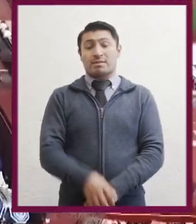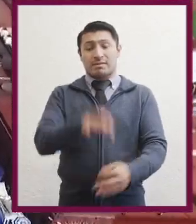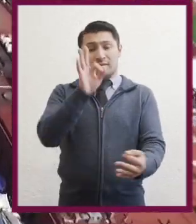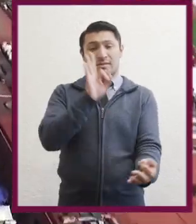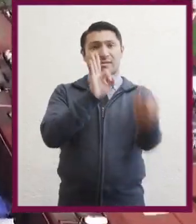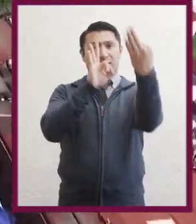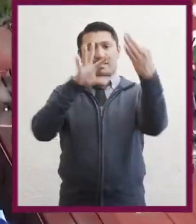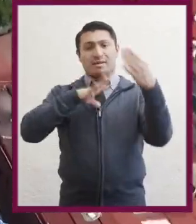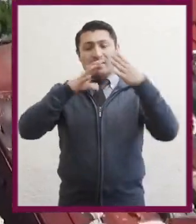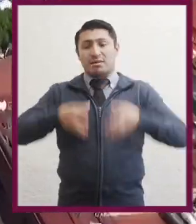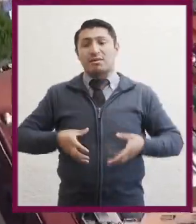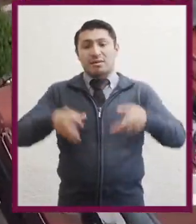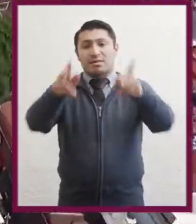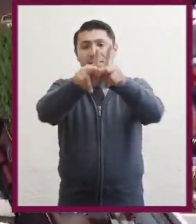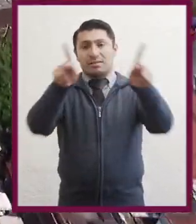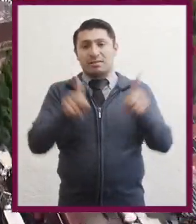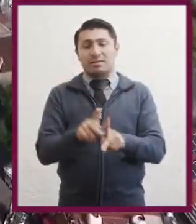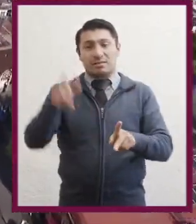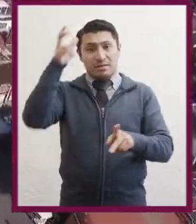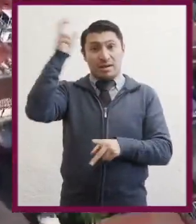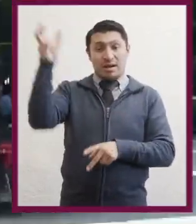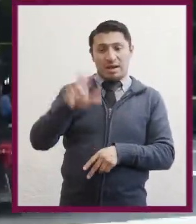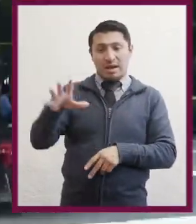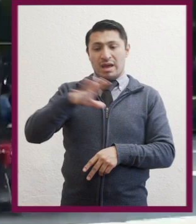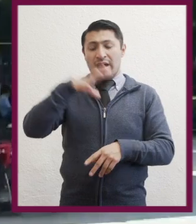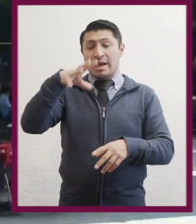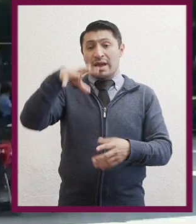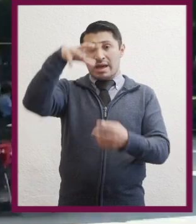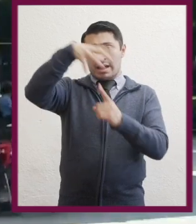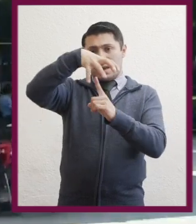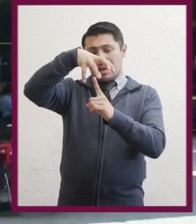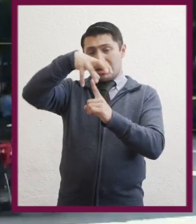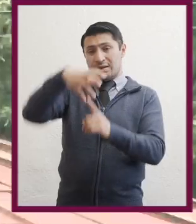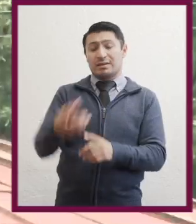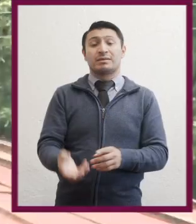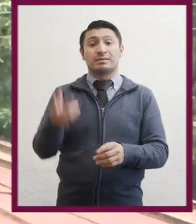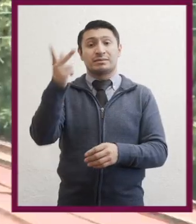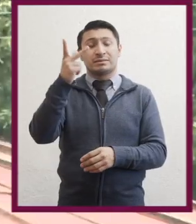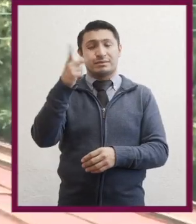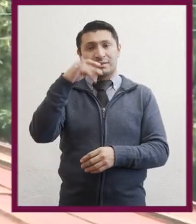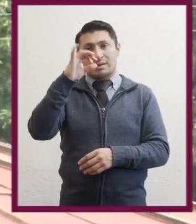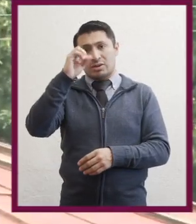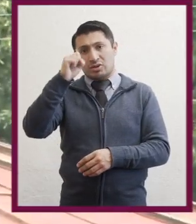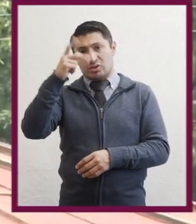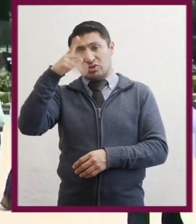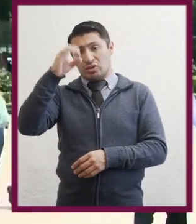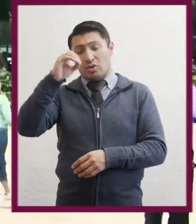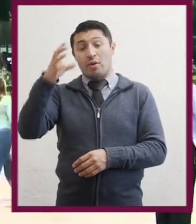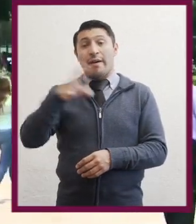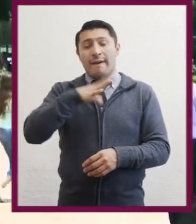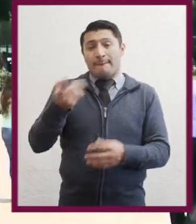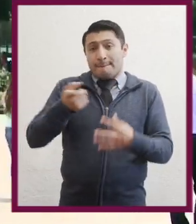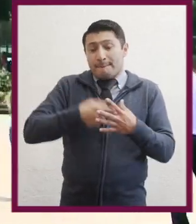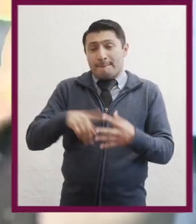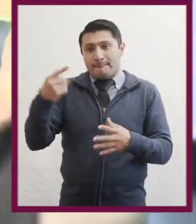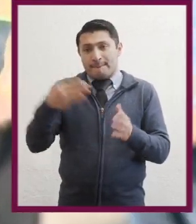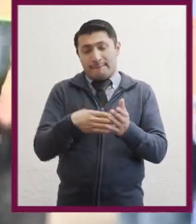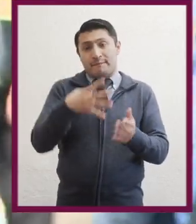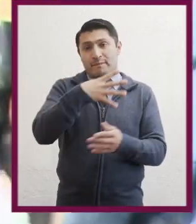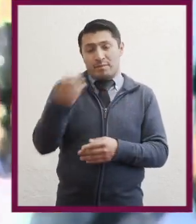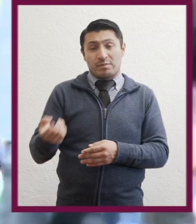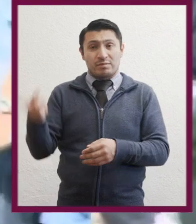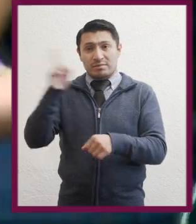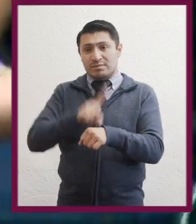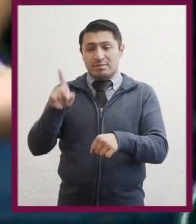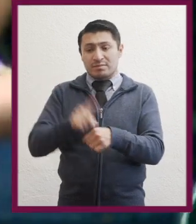Justo enfrente se extiende la Plaza Hidalgo, adornada con un kiosco que llegó aquí en la década de 1900 y todos los